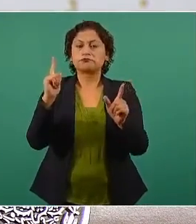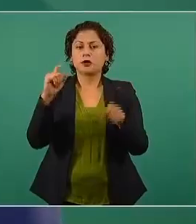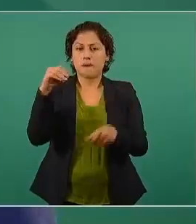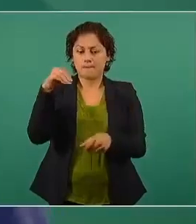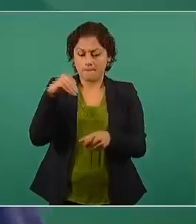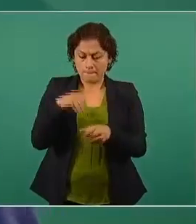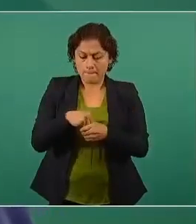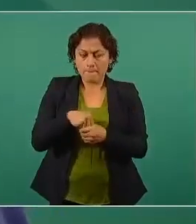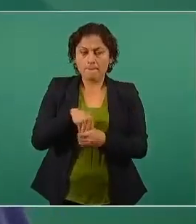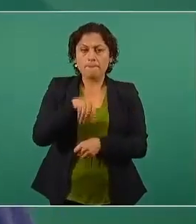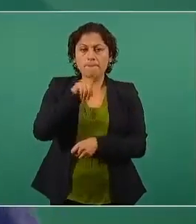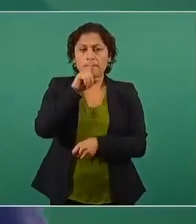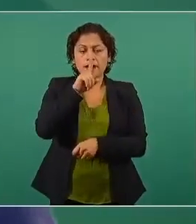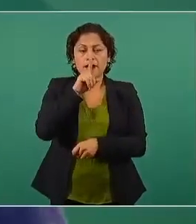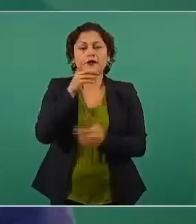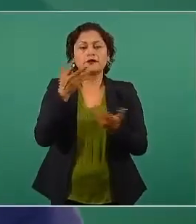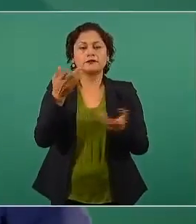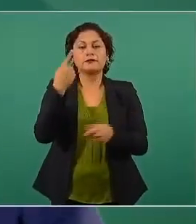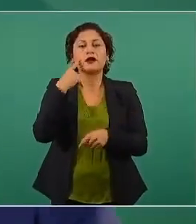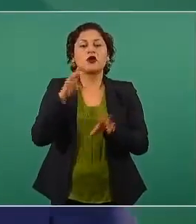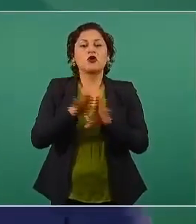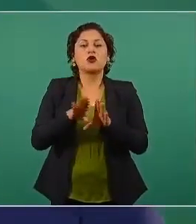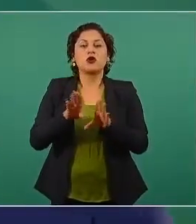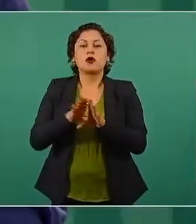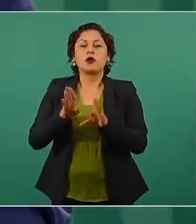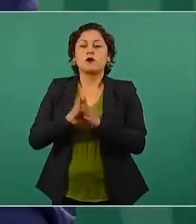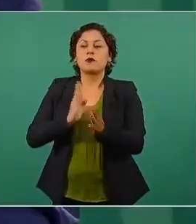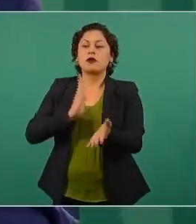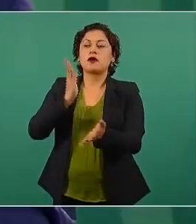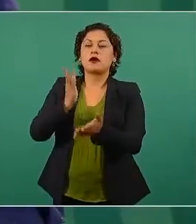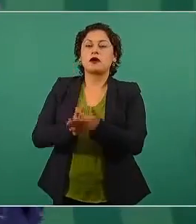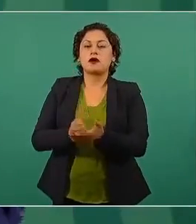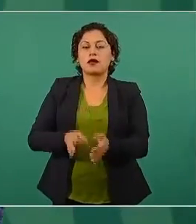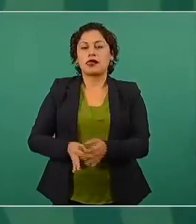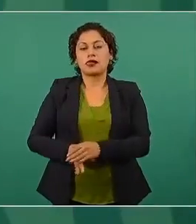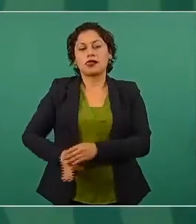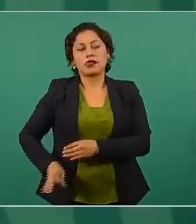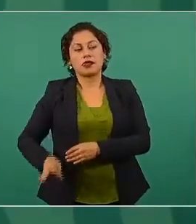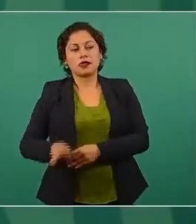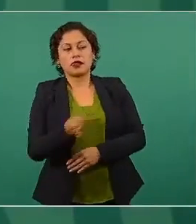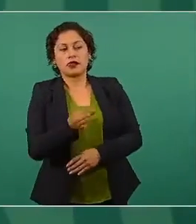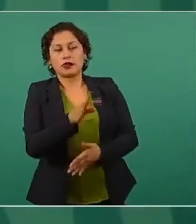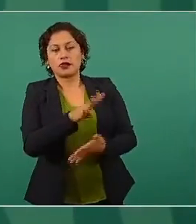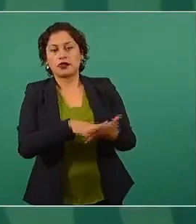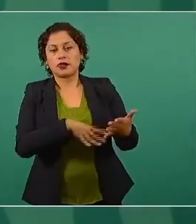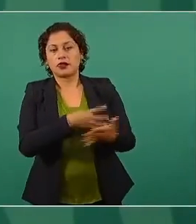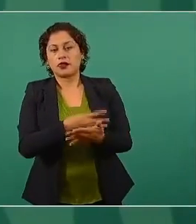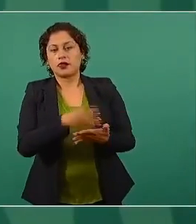nada de que te doy esta boleta ya marcada,